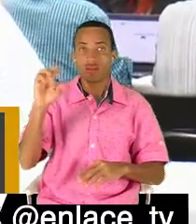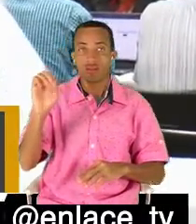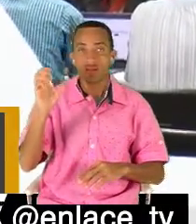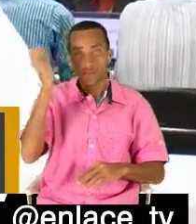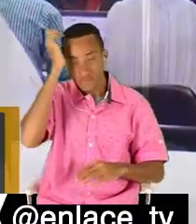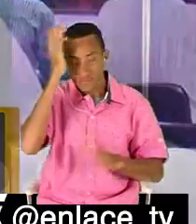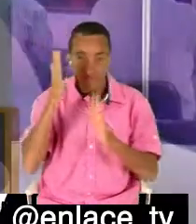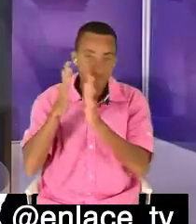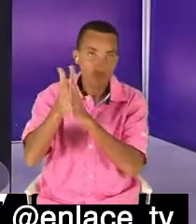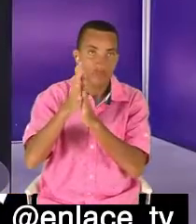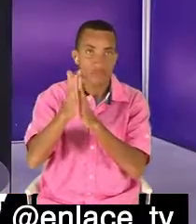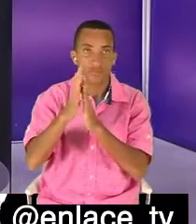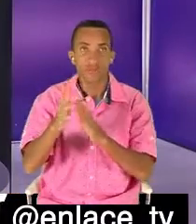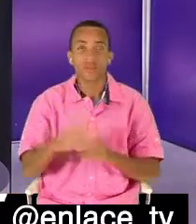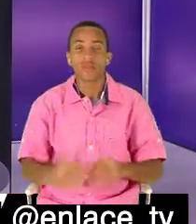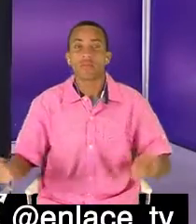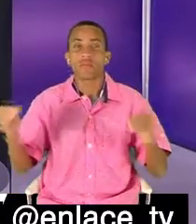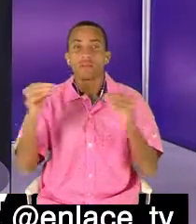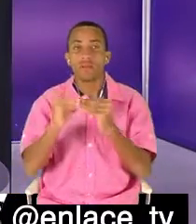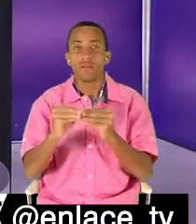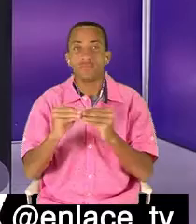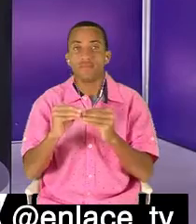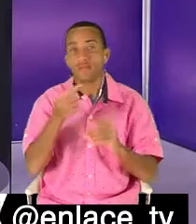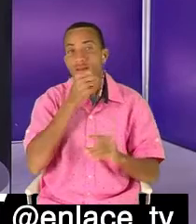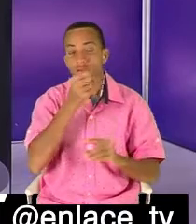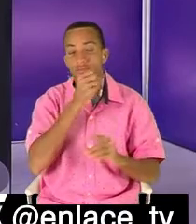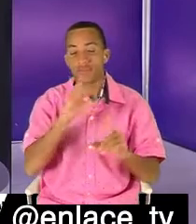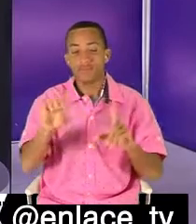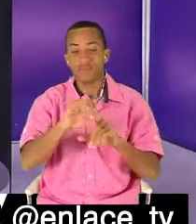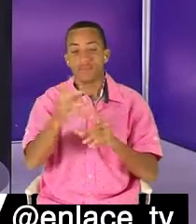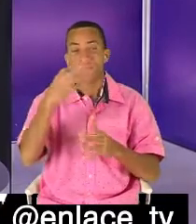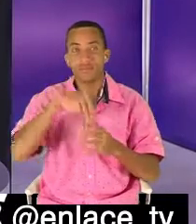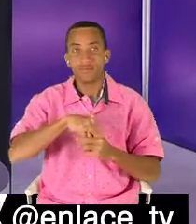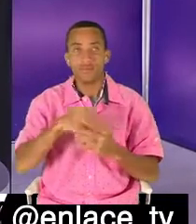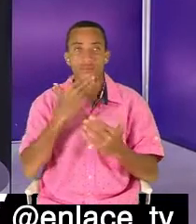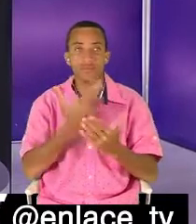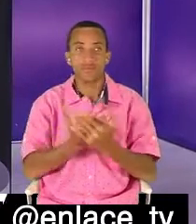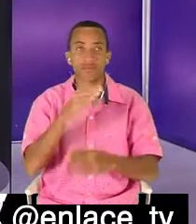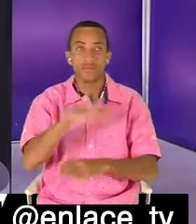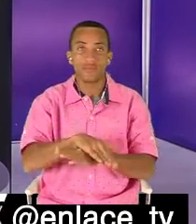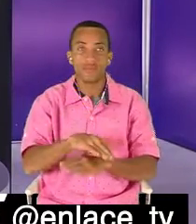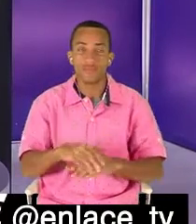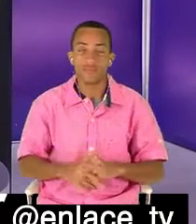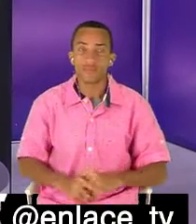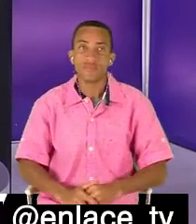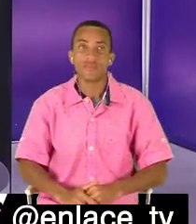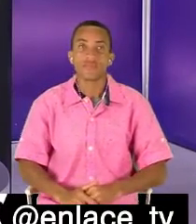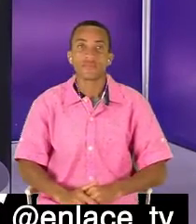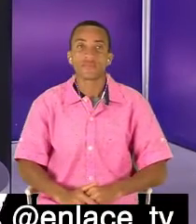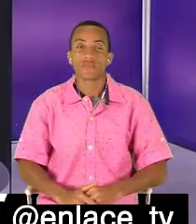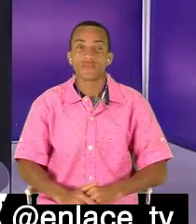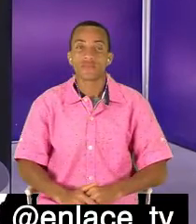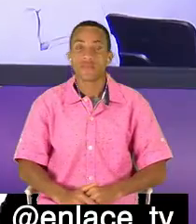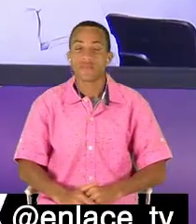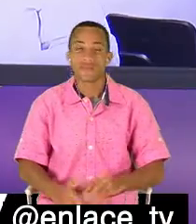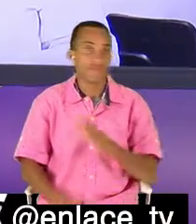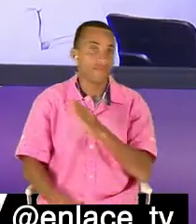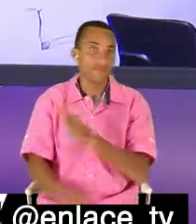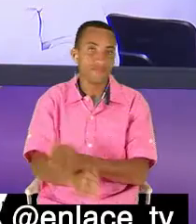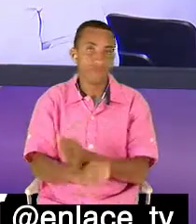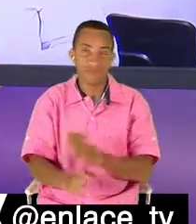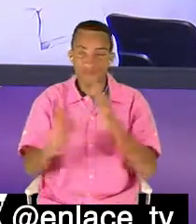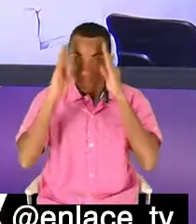Severici. Continúen ustedes con más noticias en estudios. Muy buenas tardes. Gracias, Pedro. Muy buenas tardes para usted, y seguiremos entonces muy